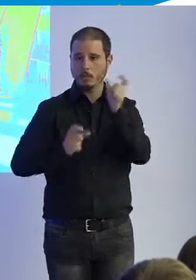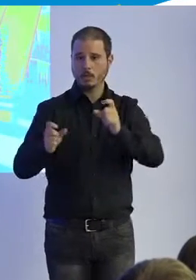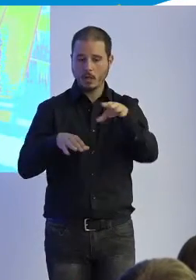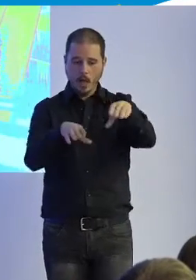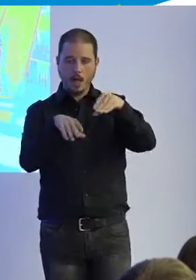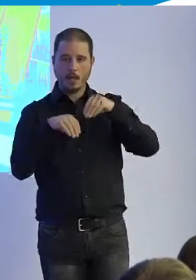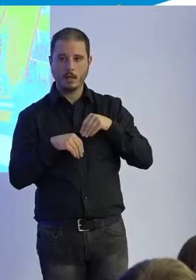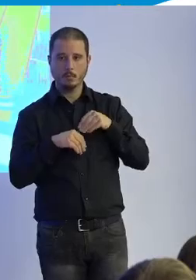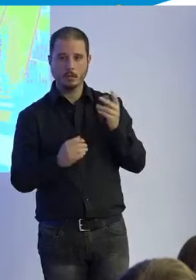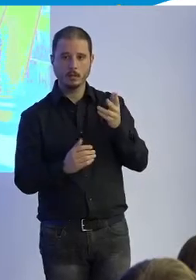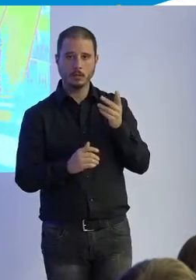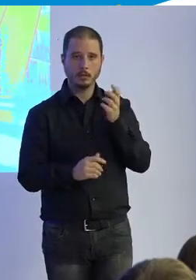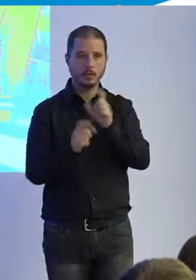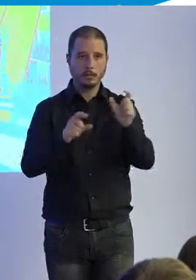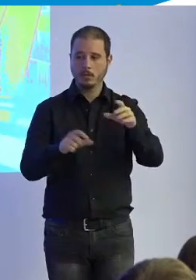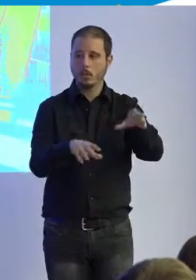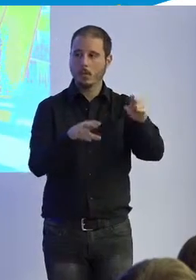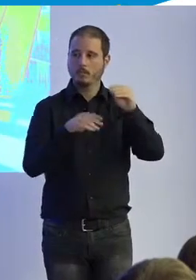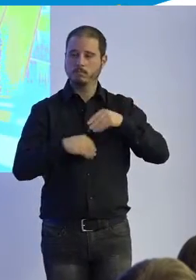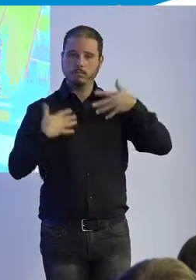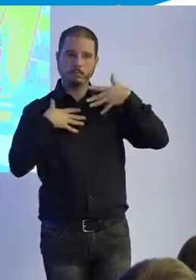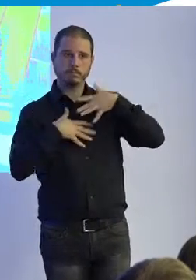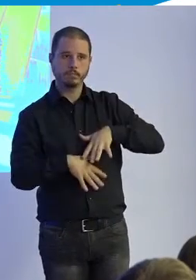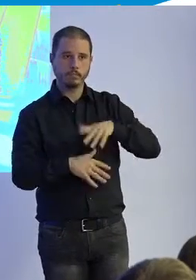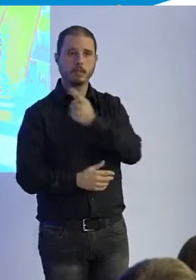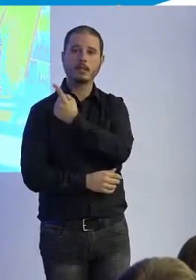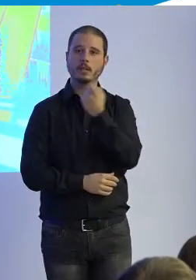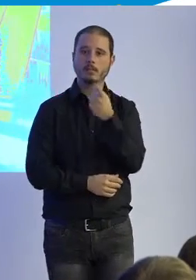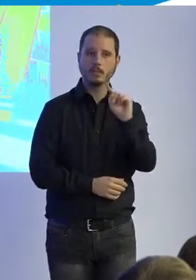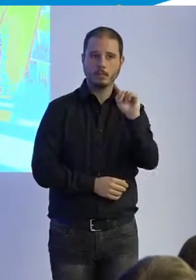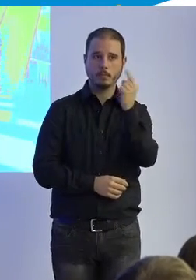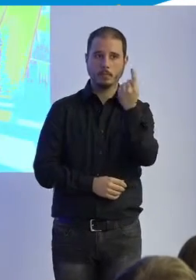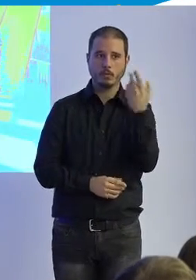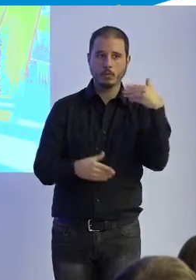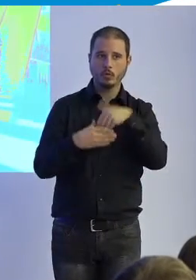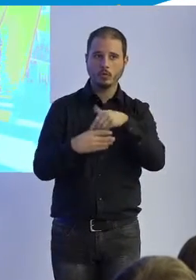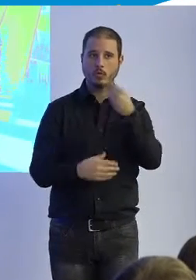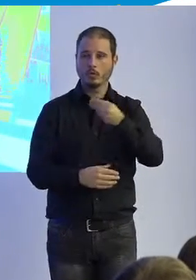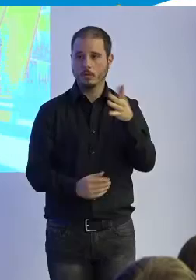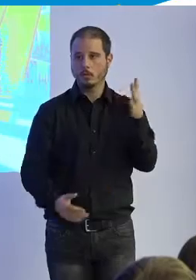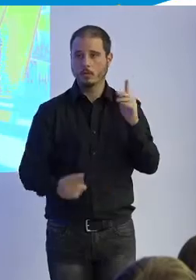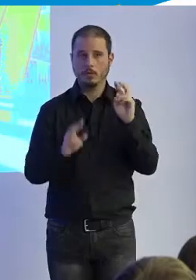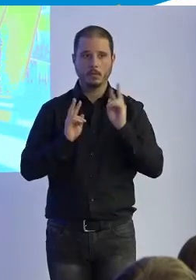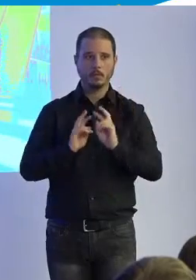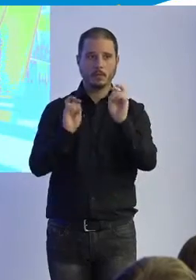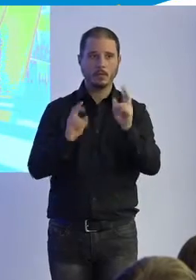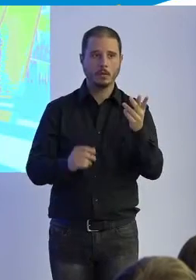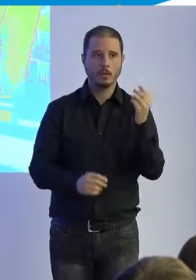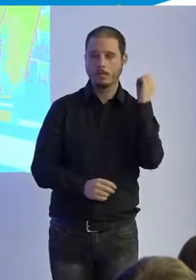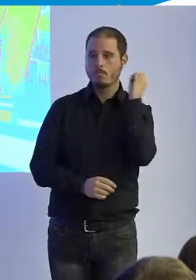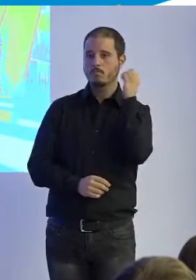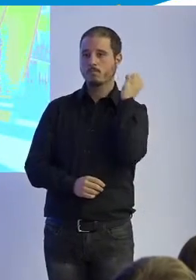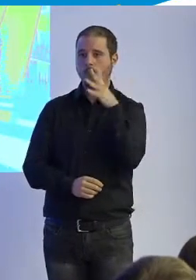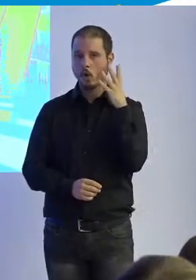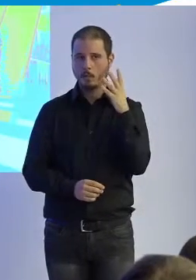y para que la gente haga suyo algo tienes que tener un buen contenido. Vuelvo a lo mismo, Pokémon, los frikis de este sector lo llamamos la era